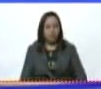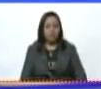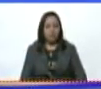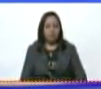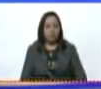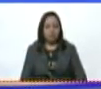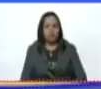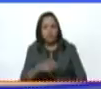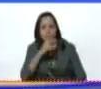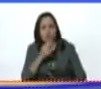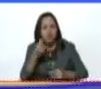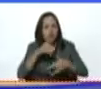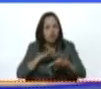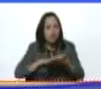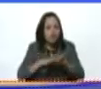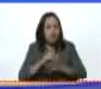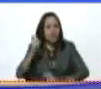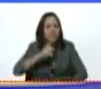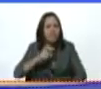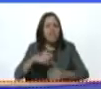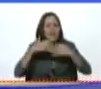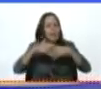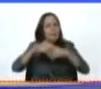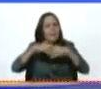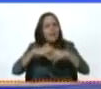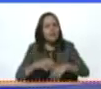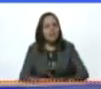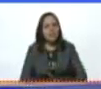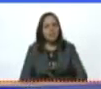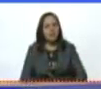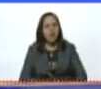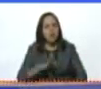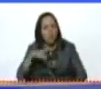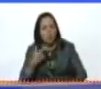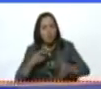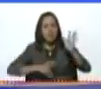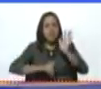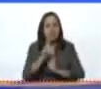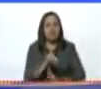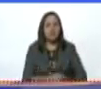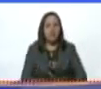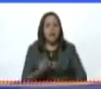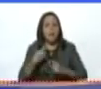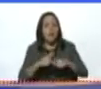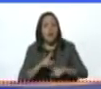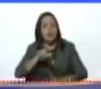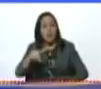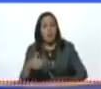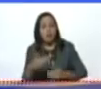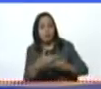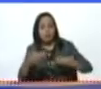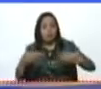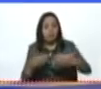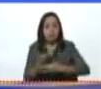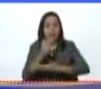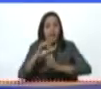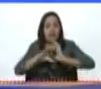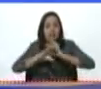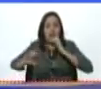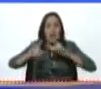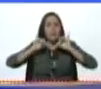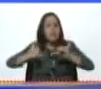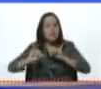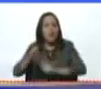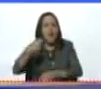No resuelven lo que necesitan empresas para su desarrollo. Pero por detrás salen las gandolas con los mismos camiones